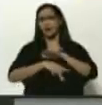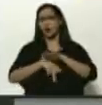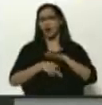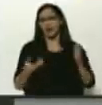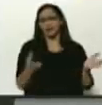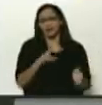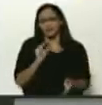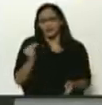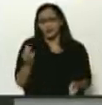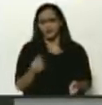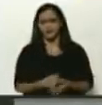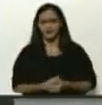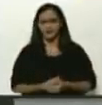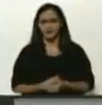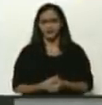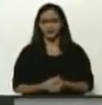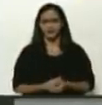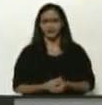infantil.